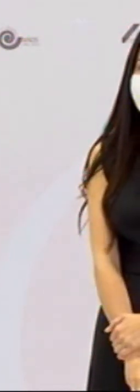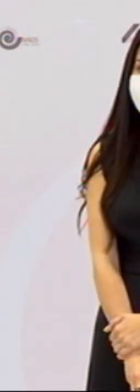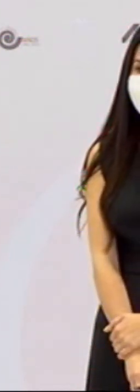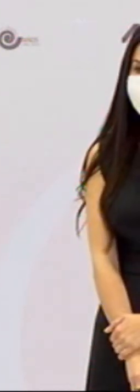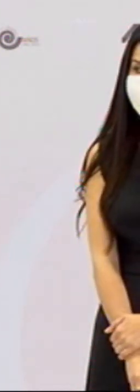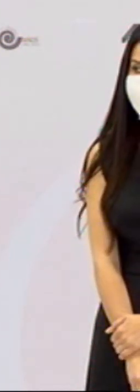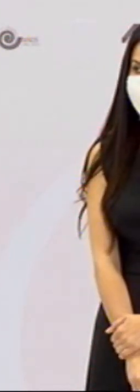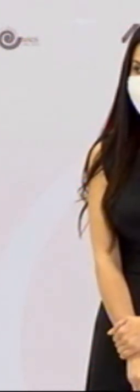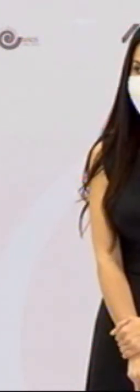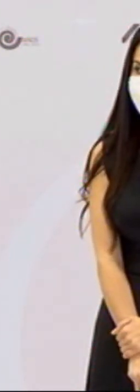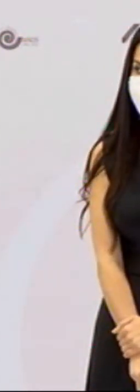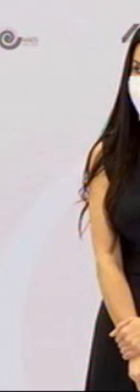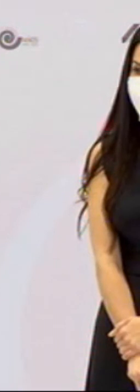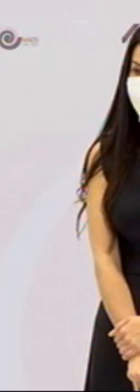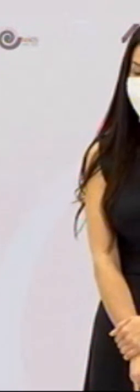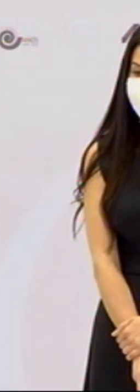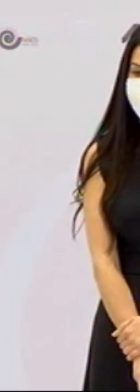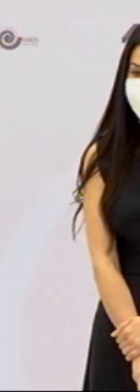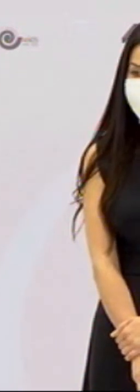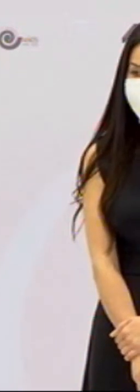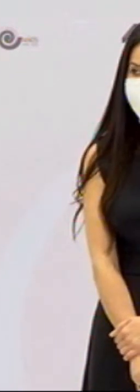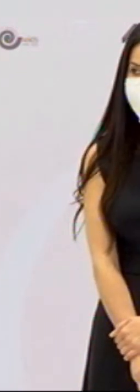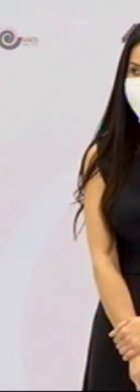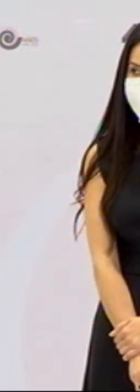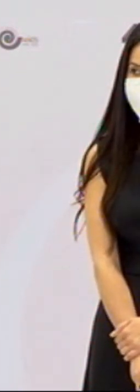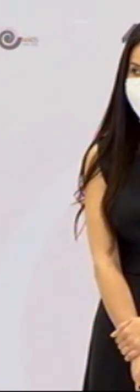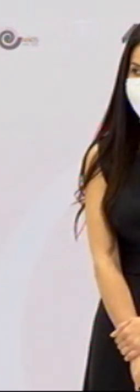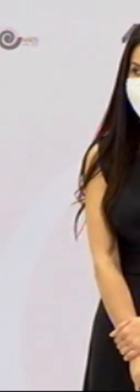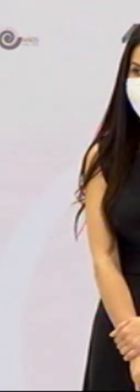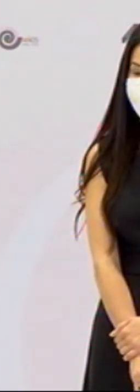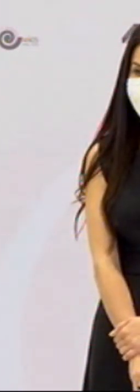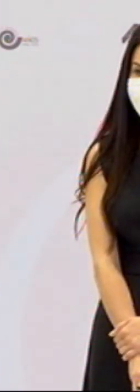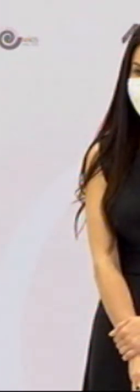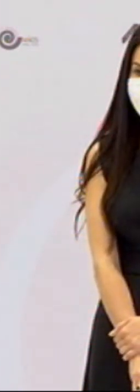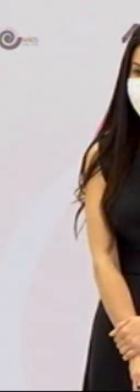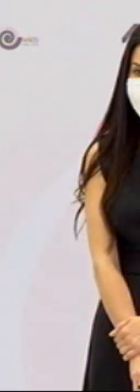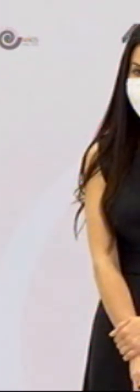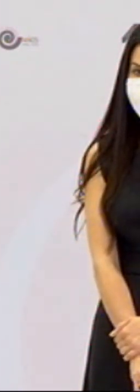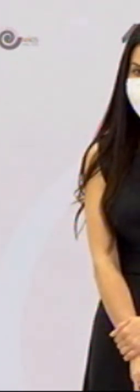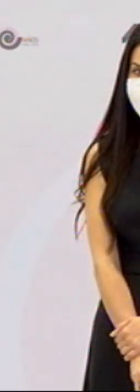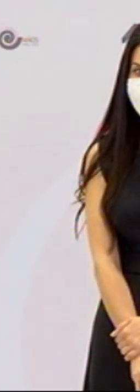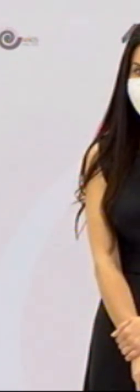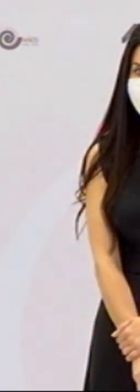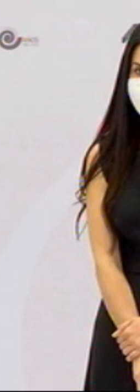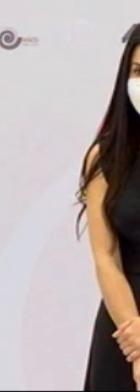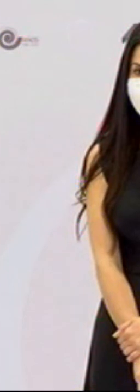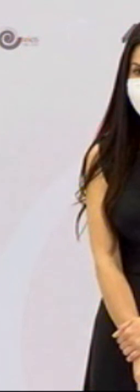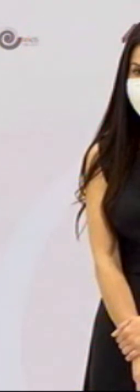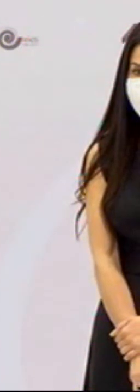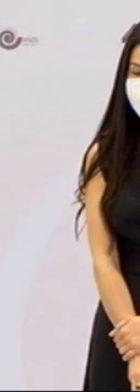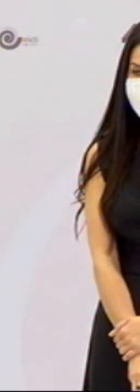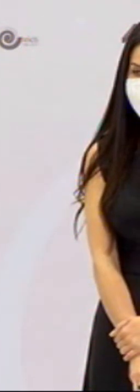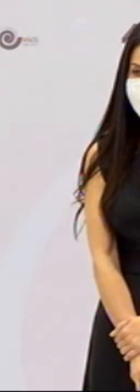las salidas a todo este problema, con un compromiso firme del Gobierno. De una parte, la vacunación, que llegará,